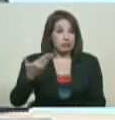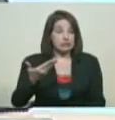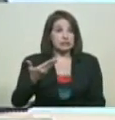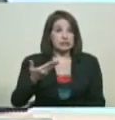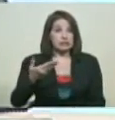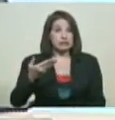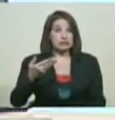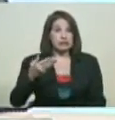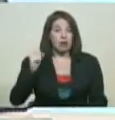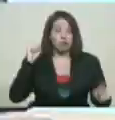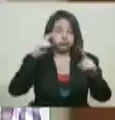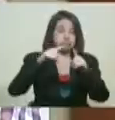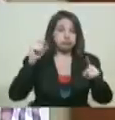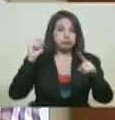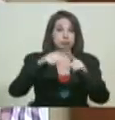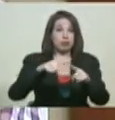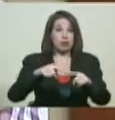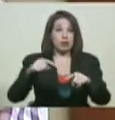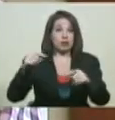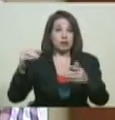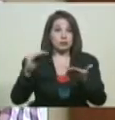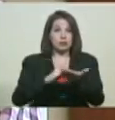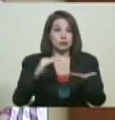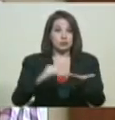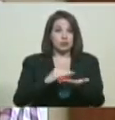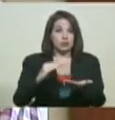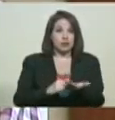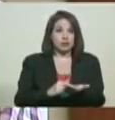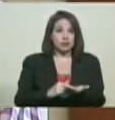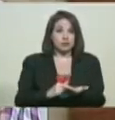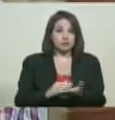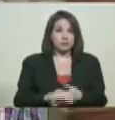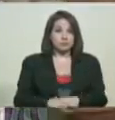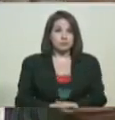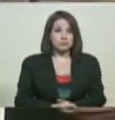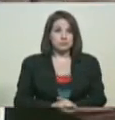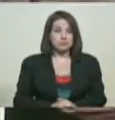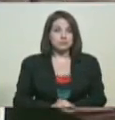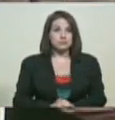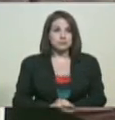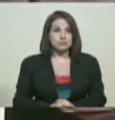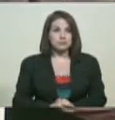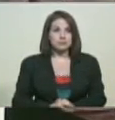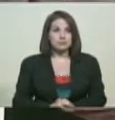resolver en el marco de la economía productiva